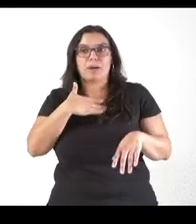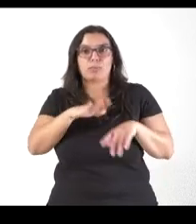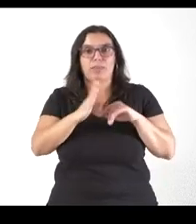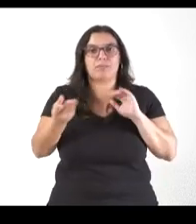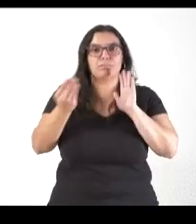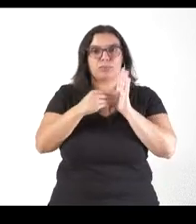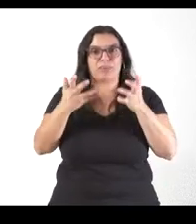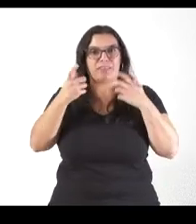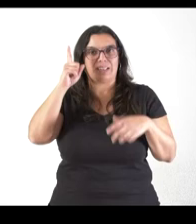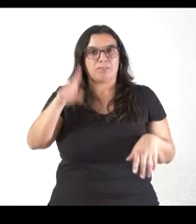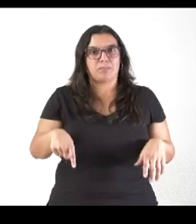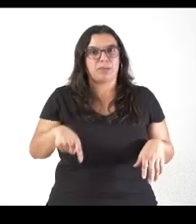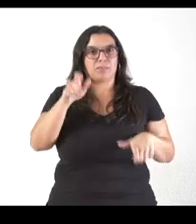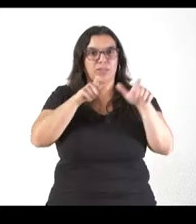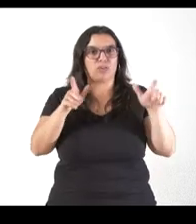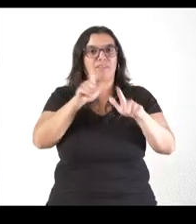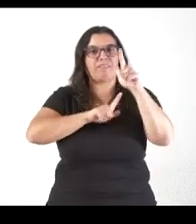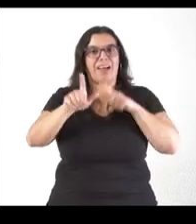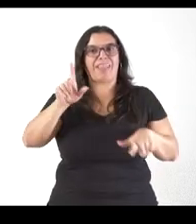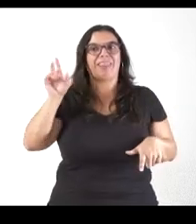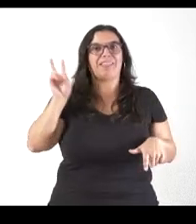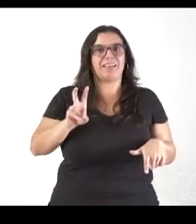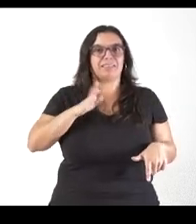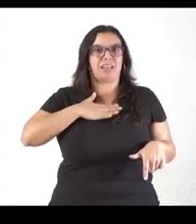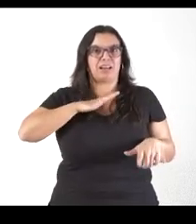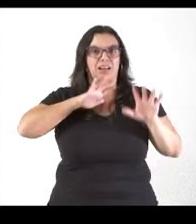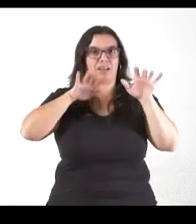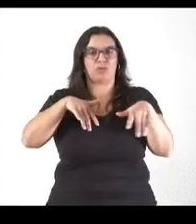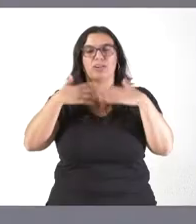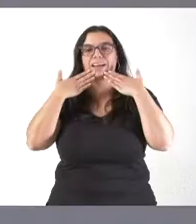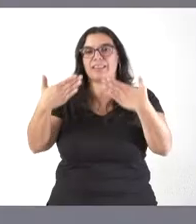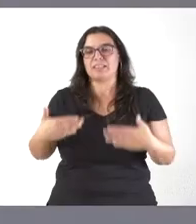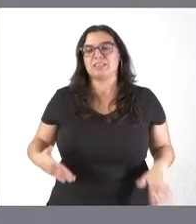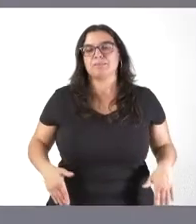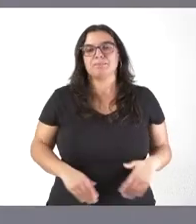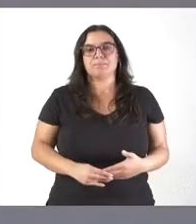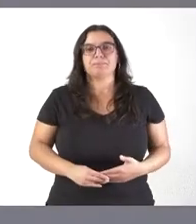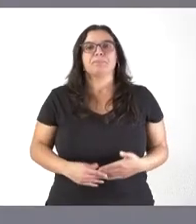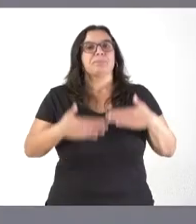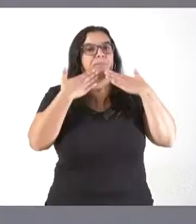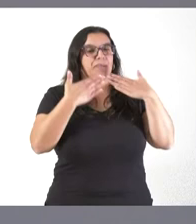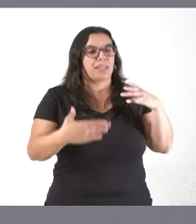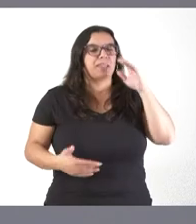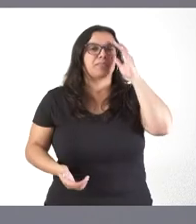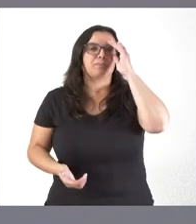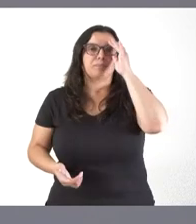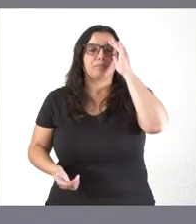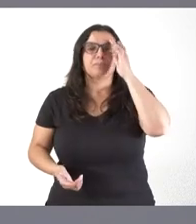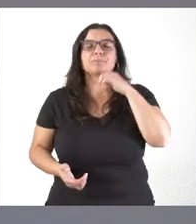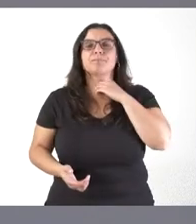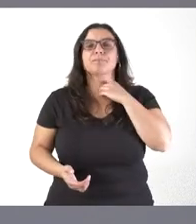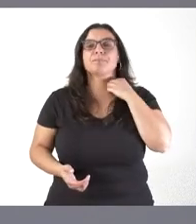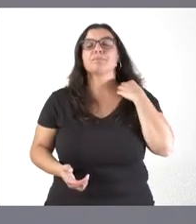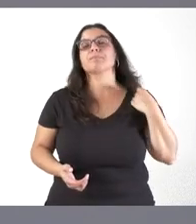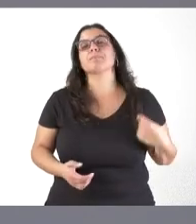pudieran beneficiarse Los viajeros de León también de gracias pues muchas gracias a usted los